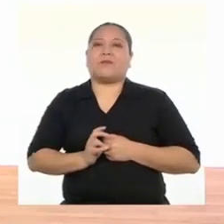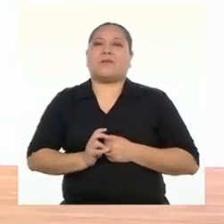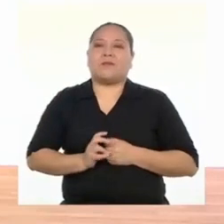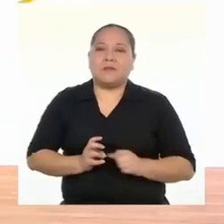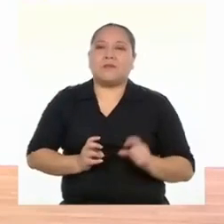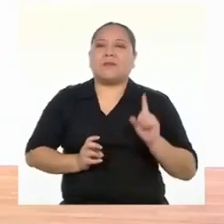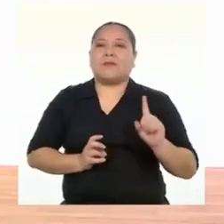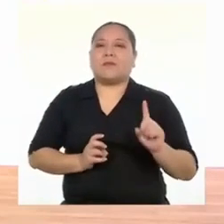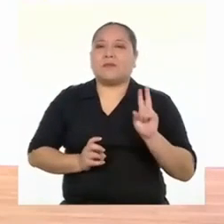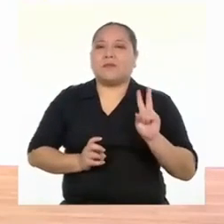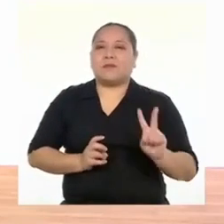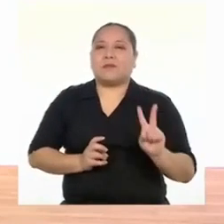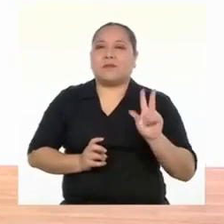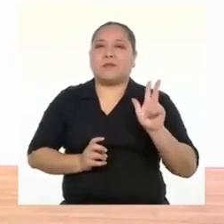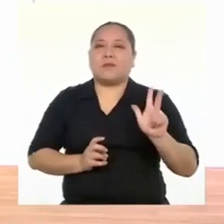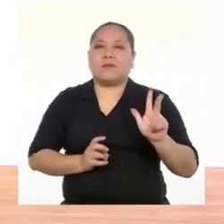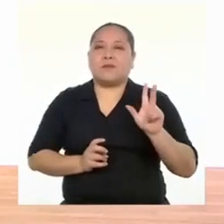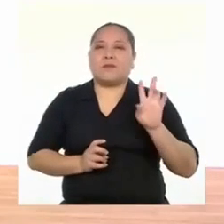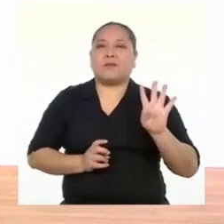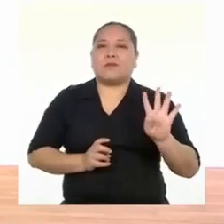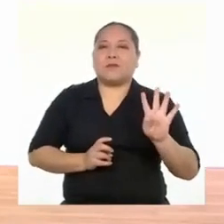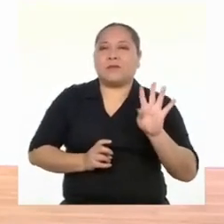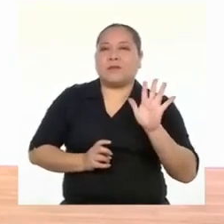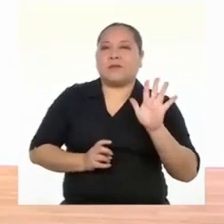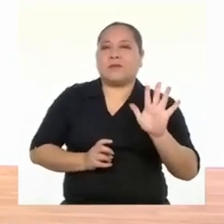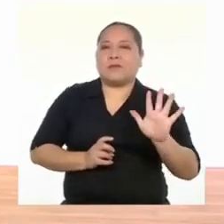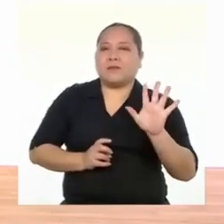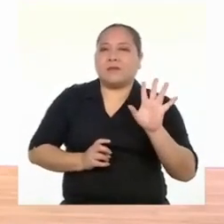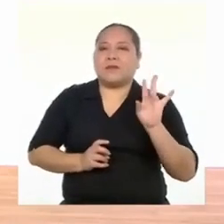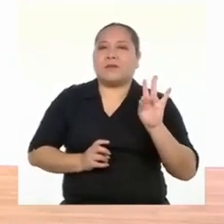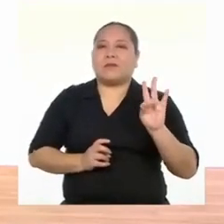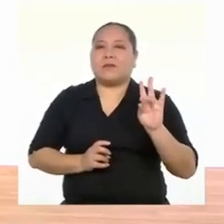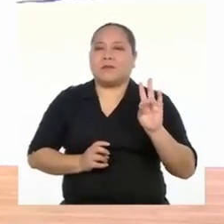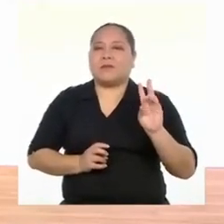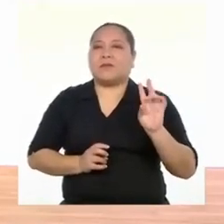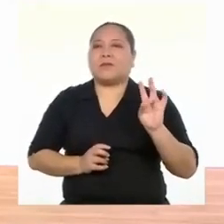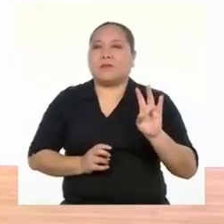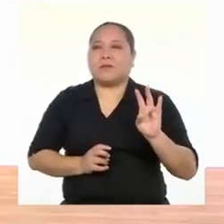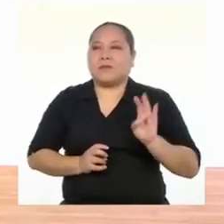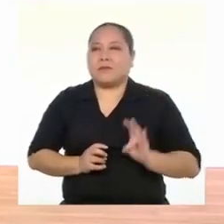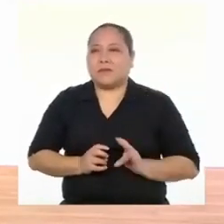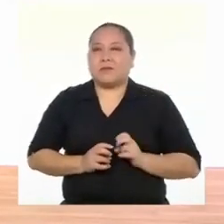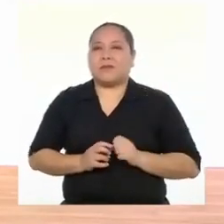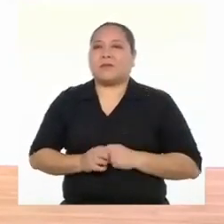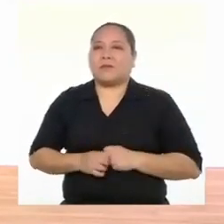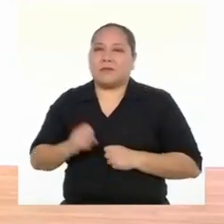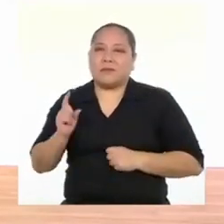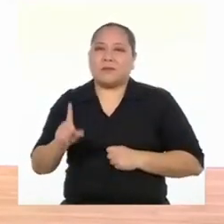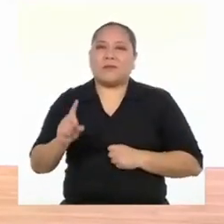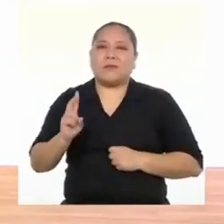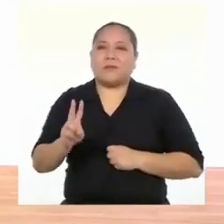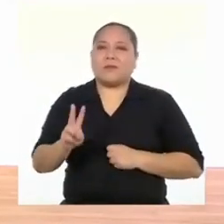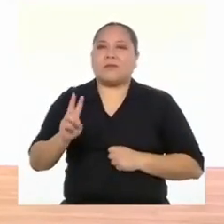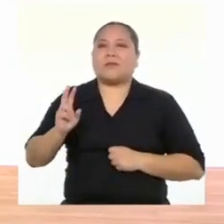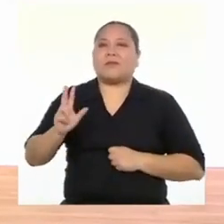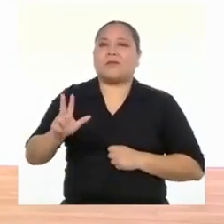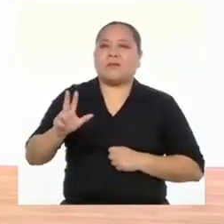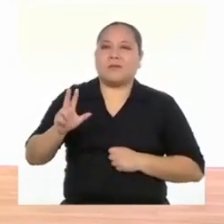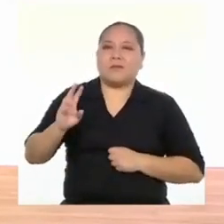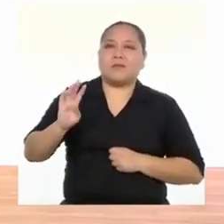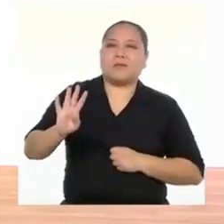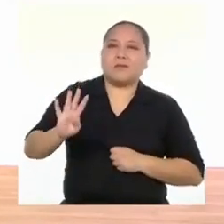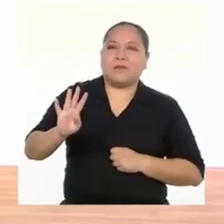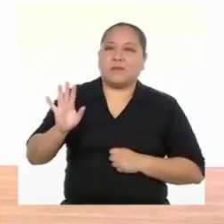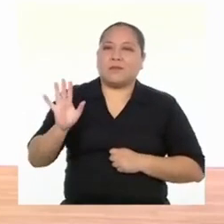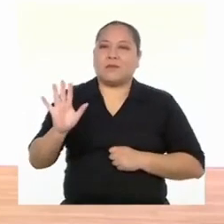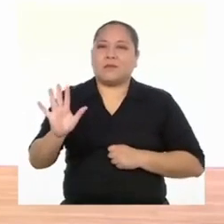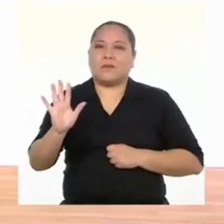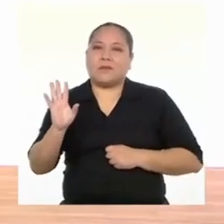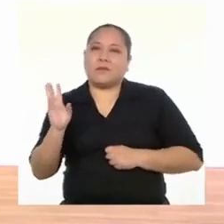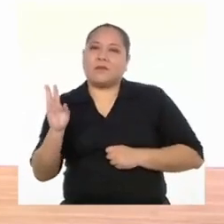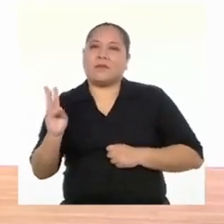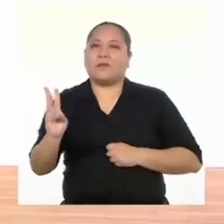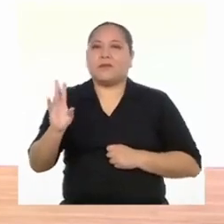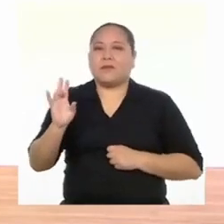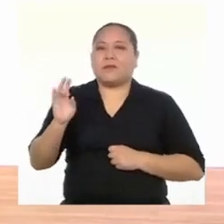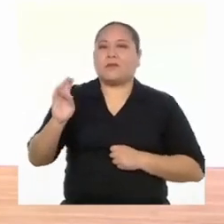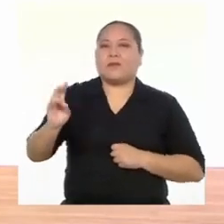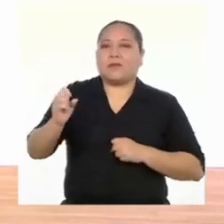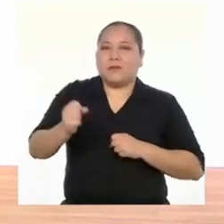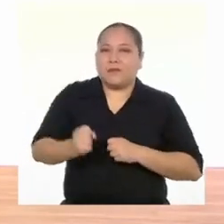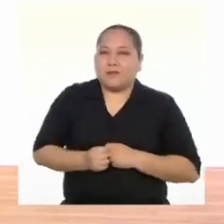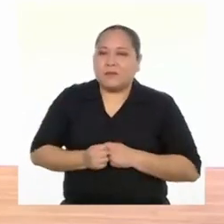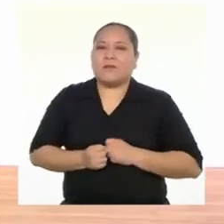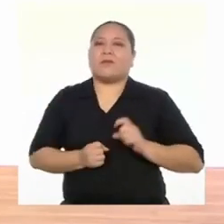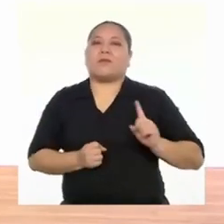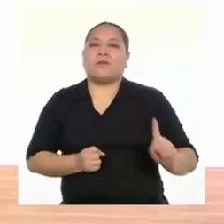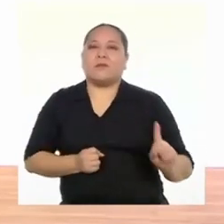y cambio. 1, 2, 3, 4. Vamos, y 1, 2, 3, 4, 5,